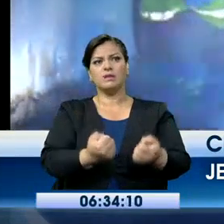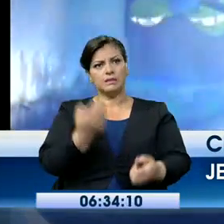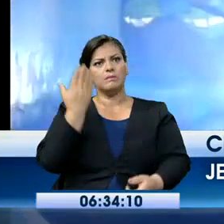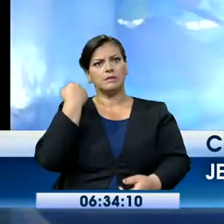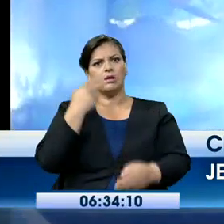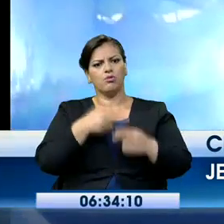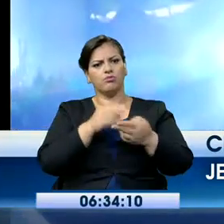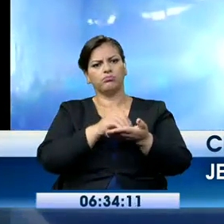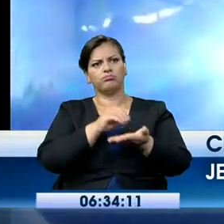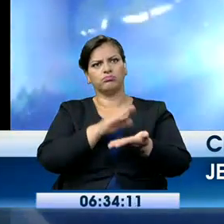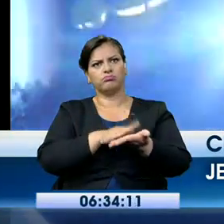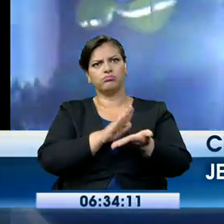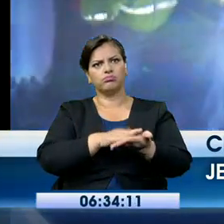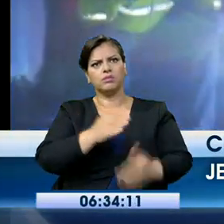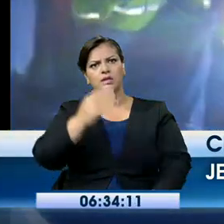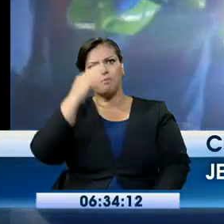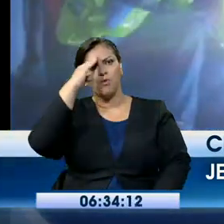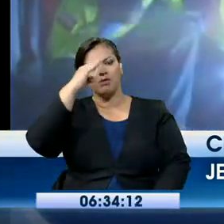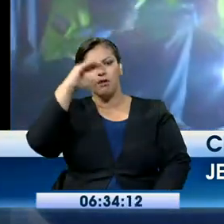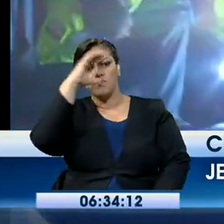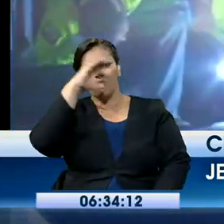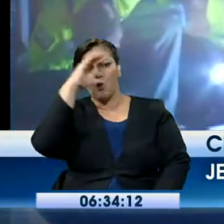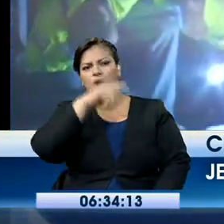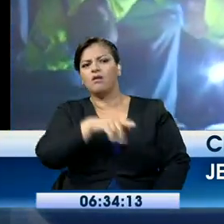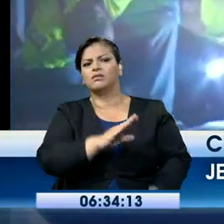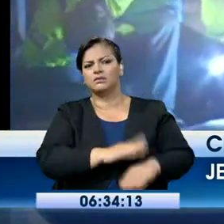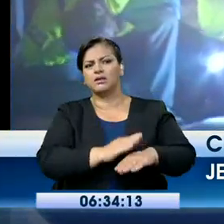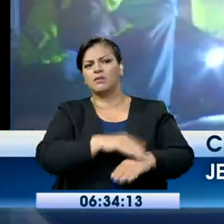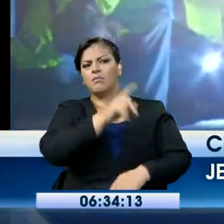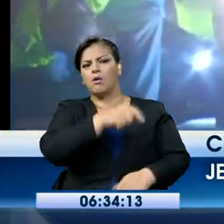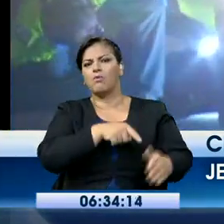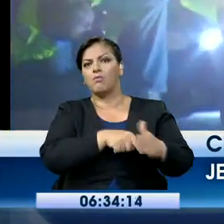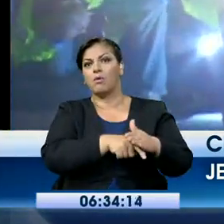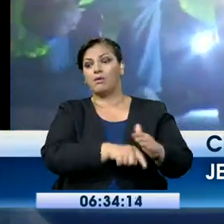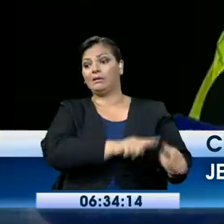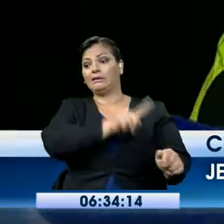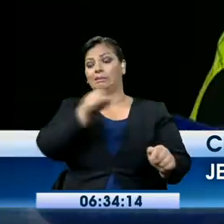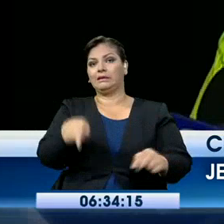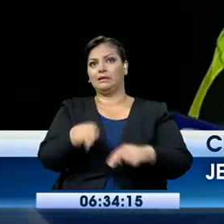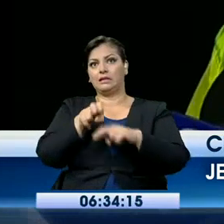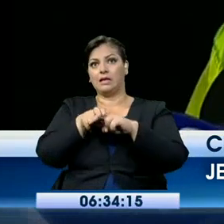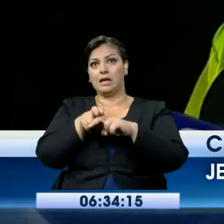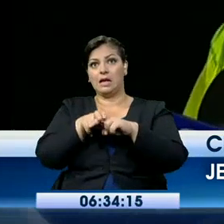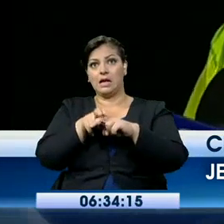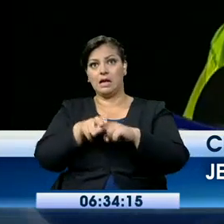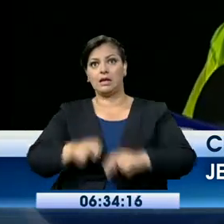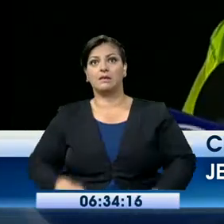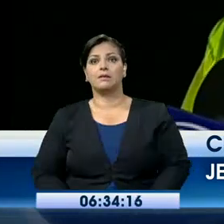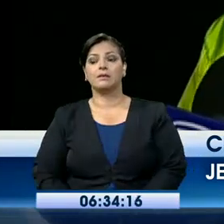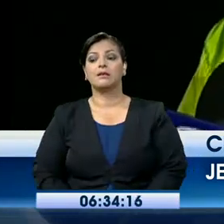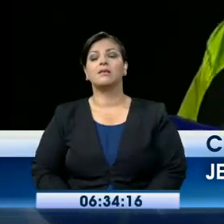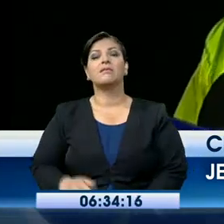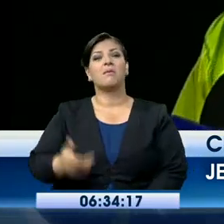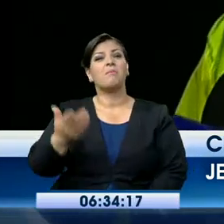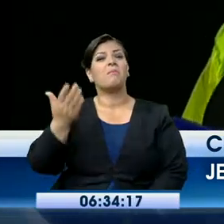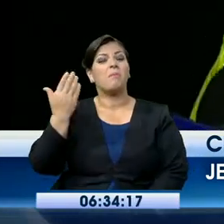que nos da a manejar una hipótesis de que esa persona ha estado siempre al margen de la ley y ha